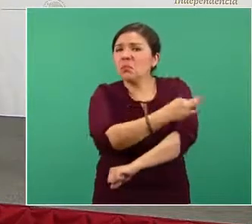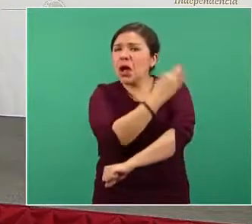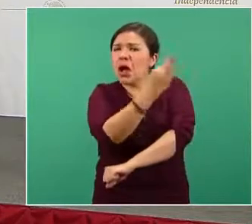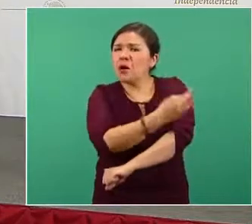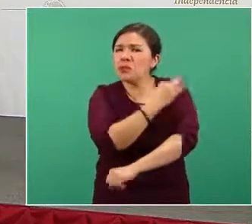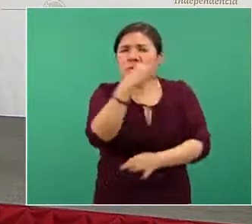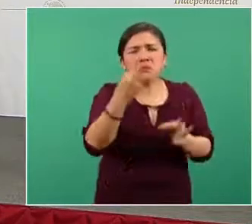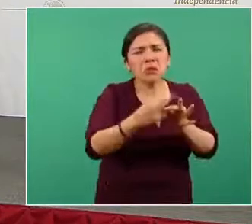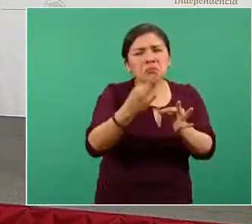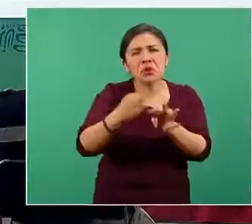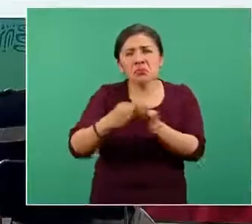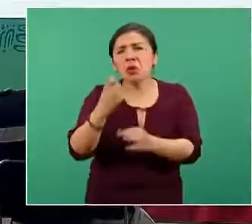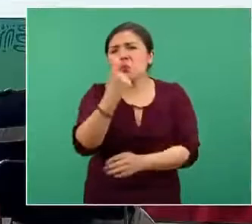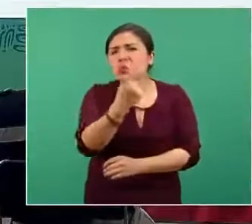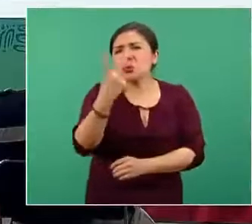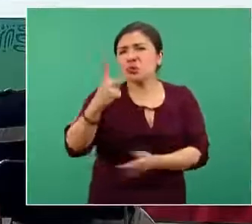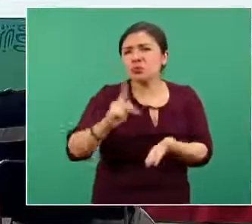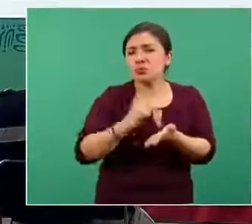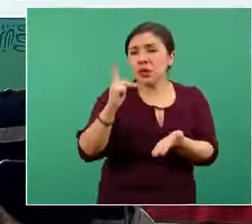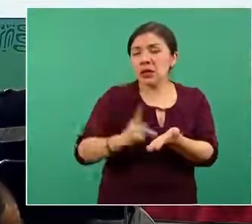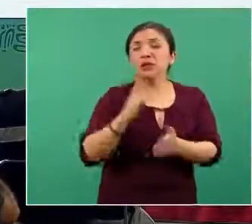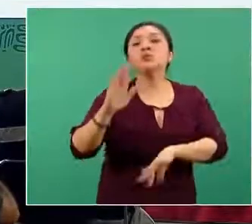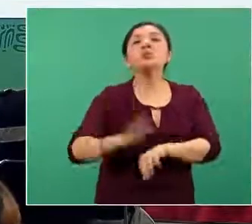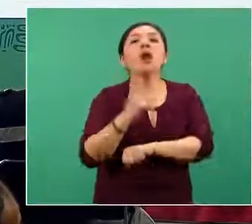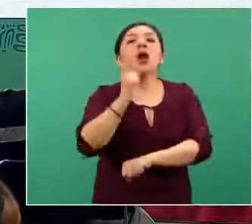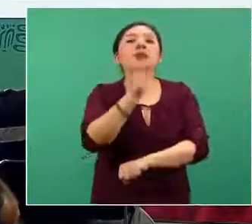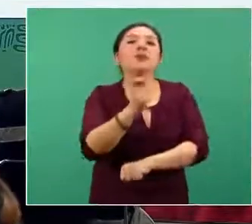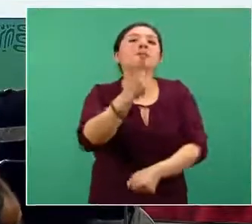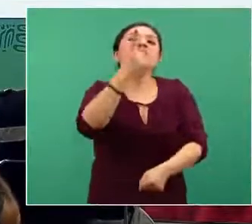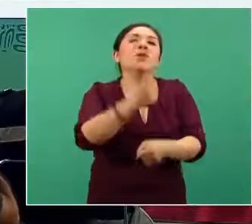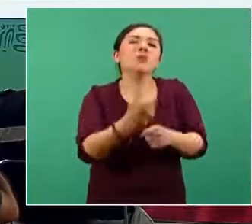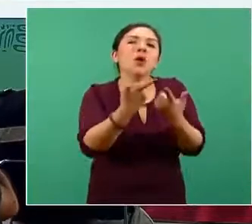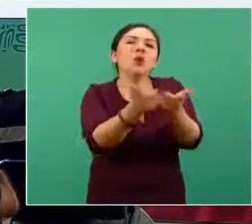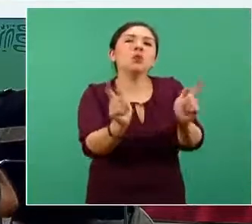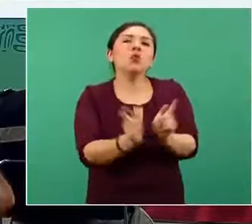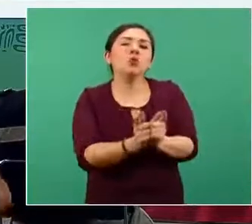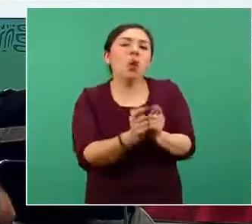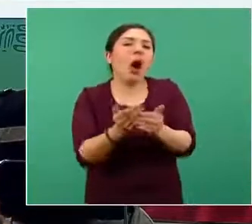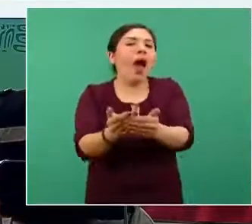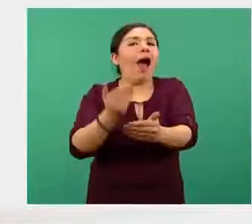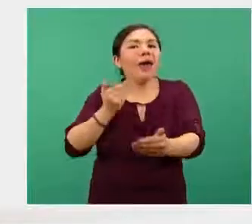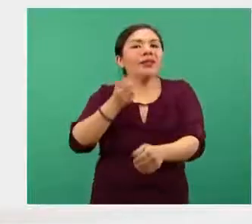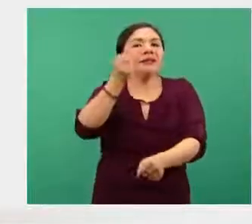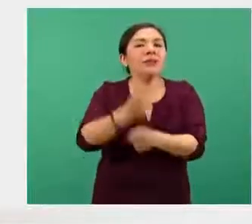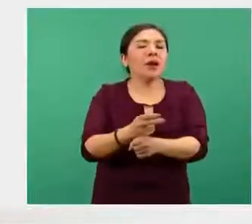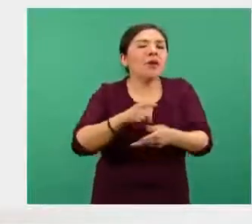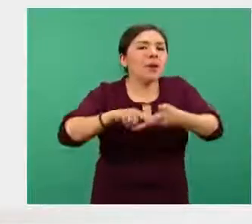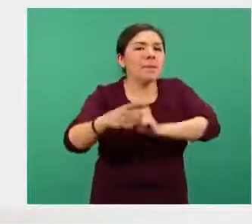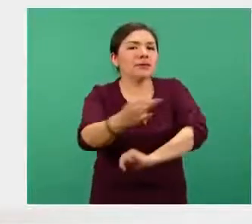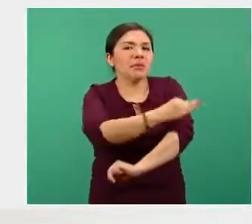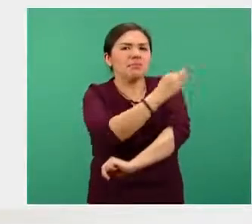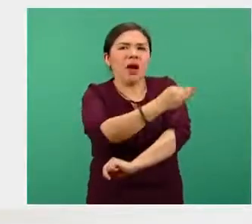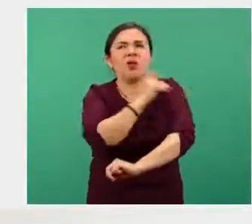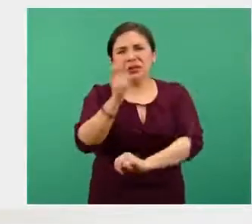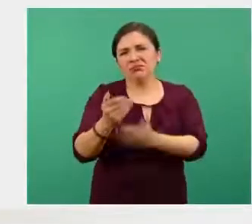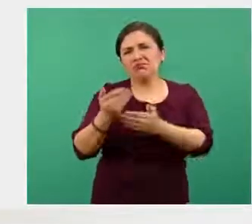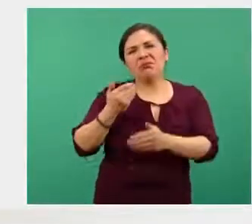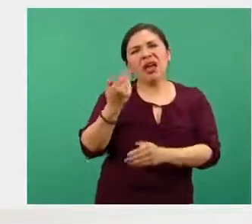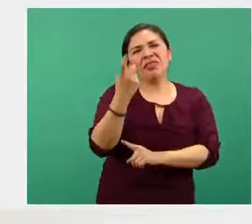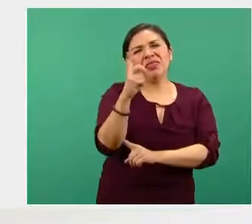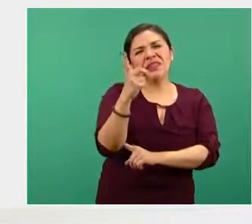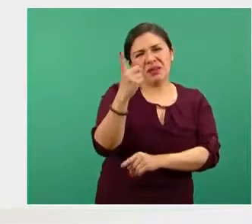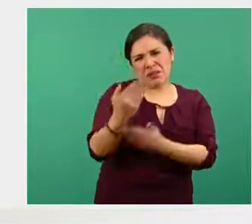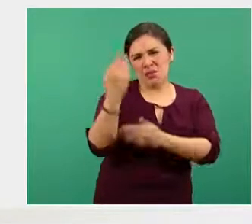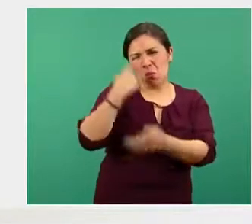de vacunación completo con sus 2 dosis, dado que fue el grupo que obviamente empezó de manera más temprana, finales del año pasado, con